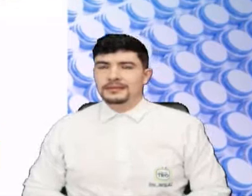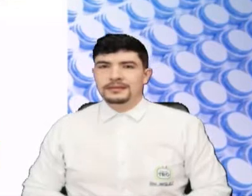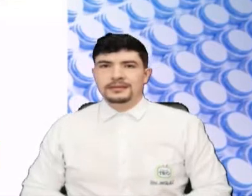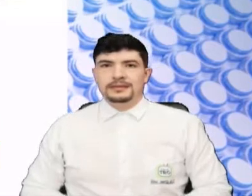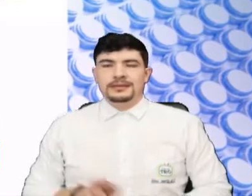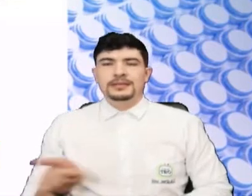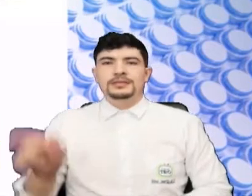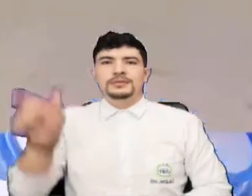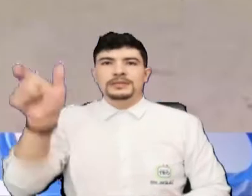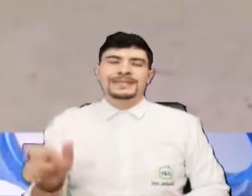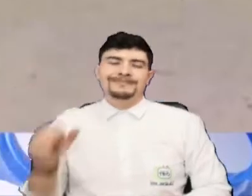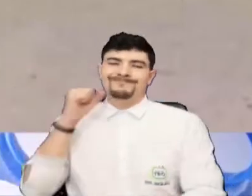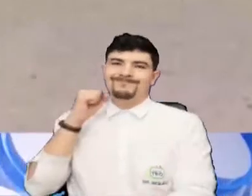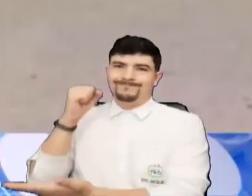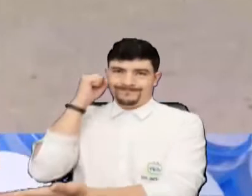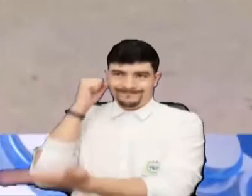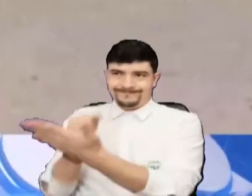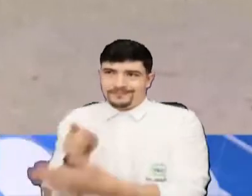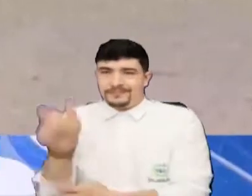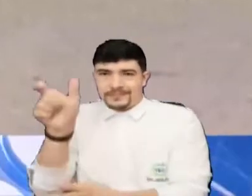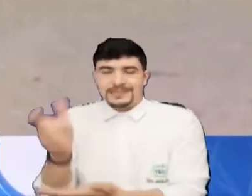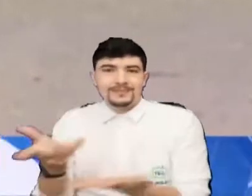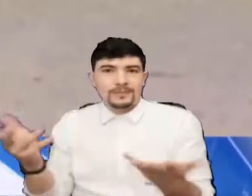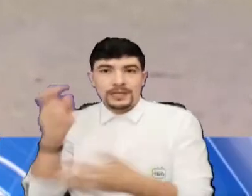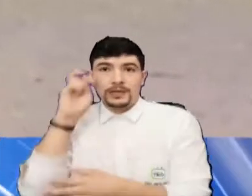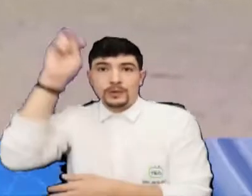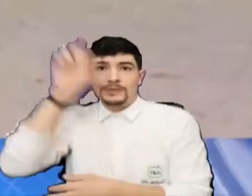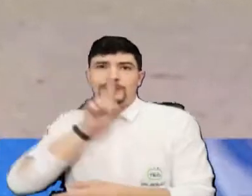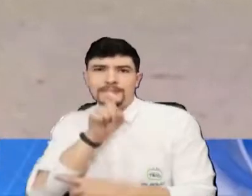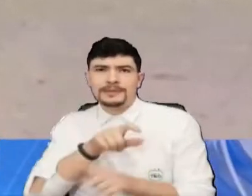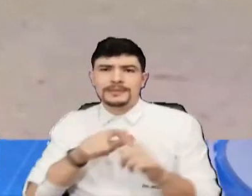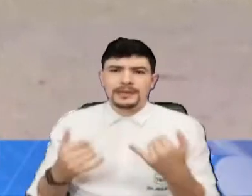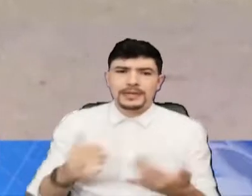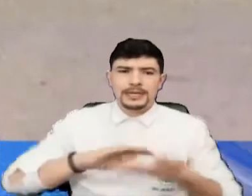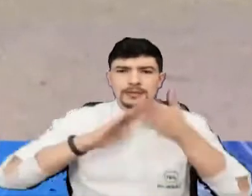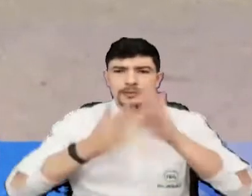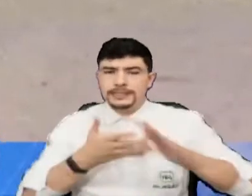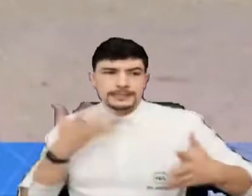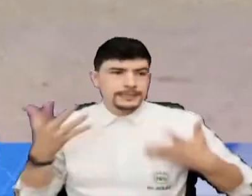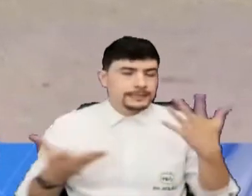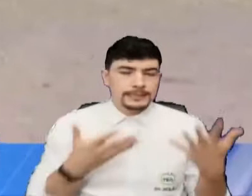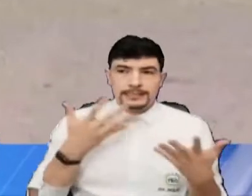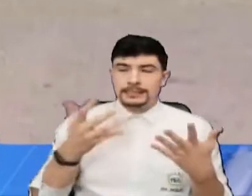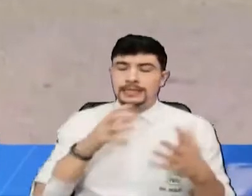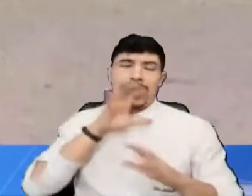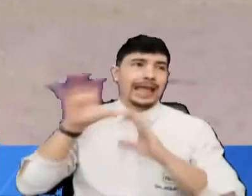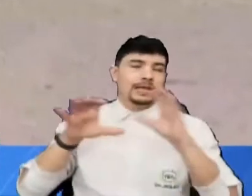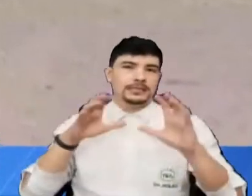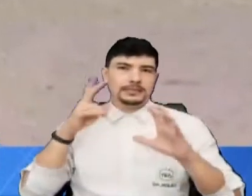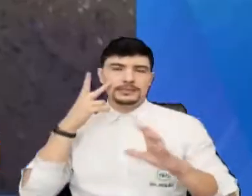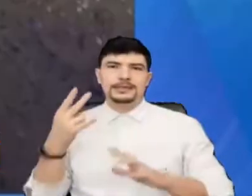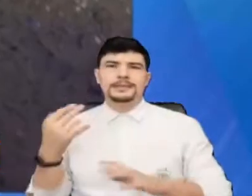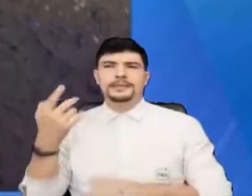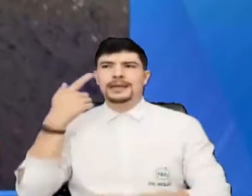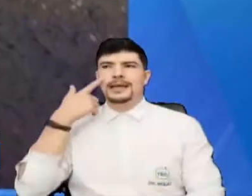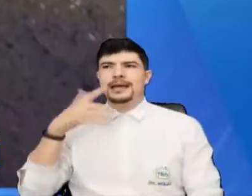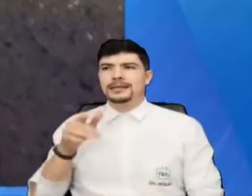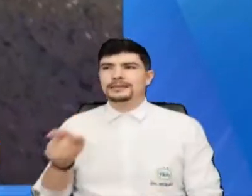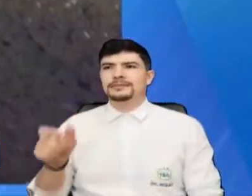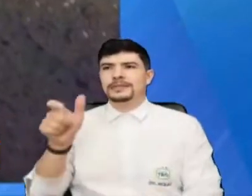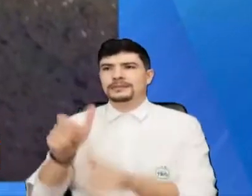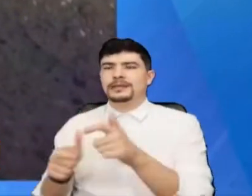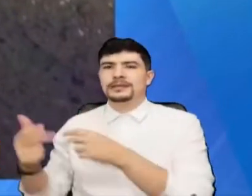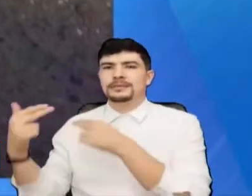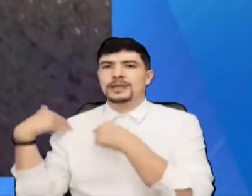establecer qué fue lo que sucedió. Según la comunidad, un cruce de cuentas, al parecer, por el manejo del microtráfico en la